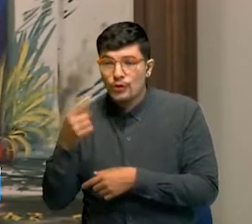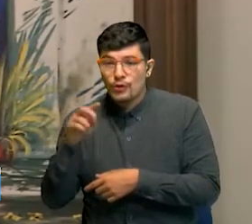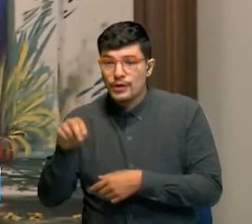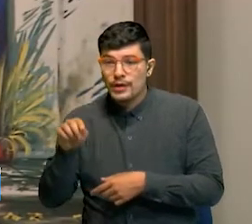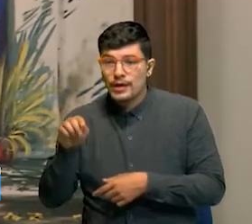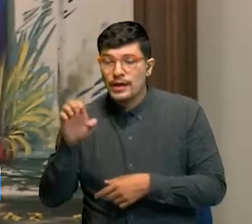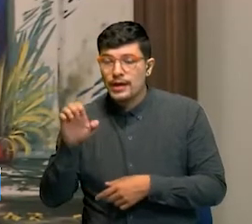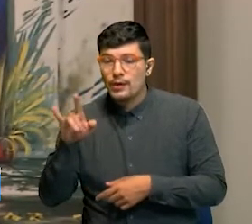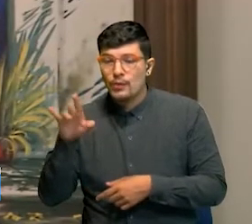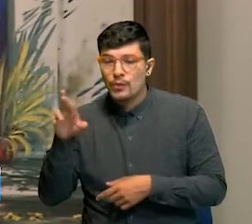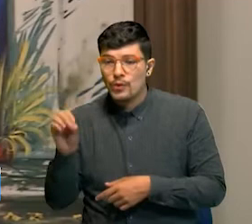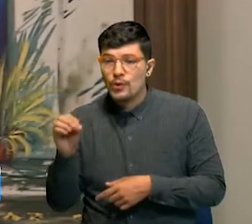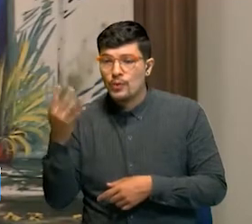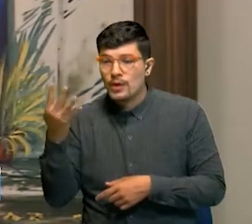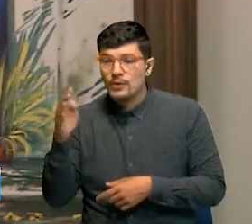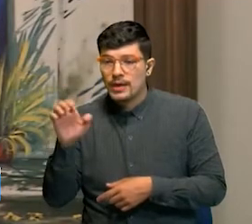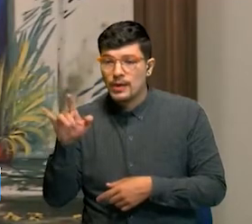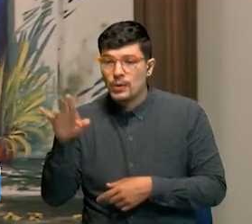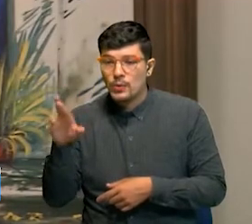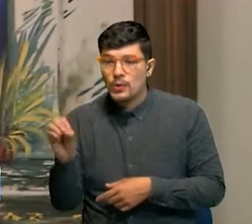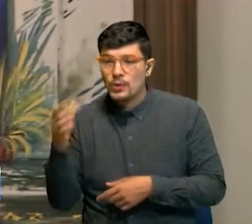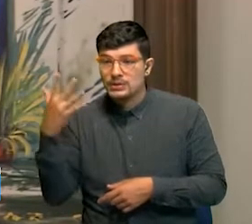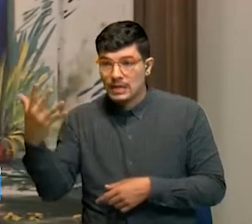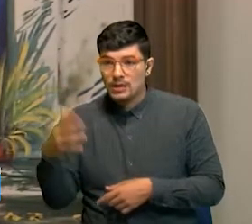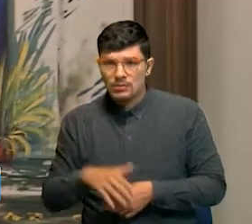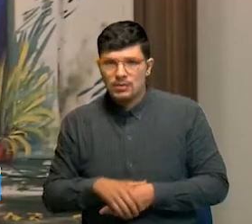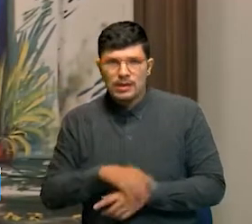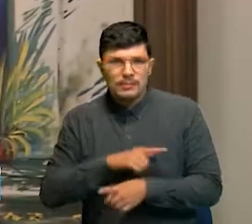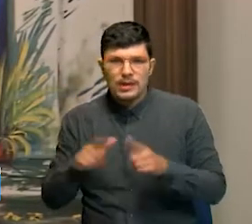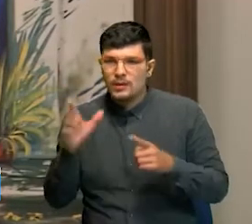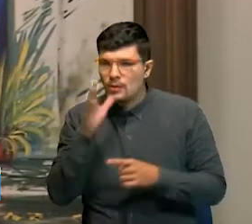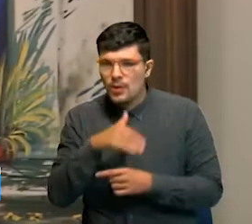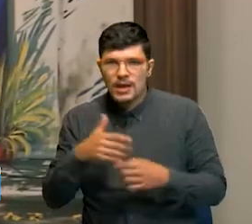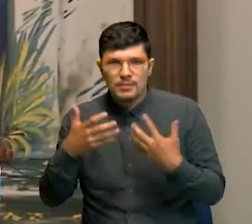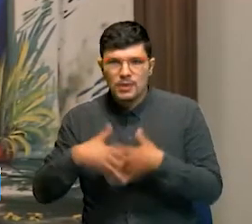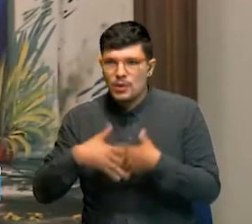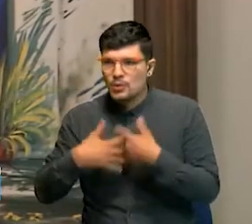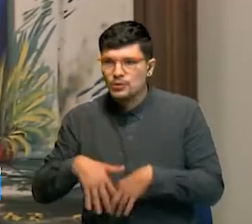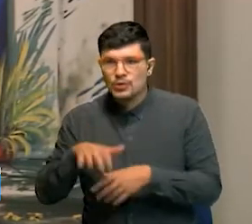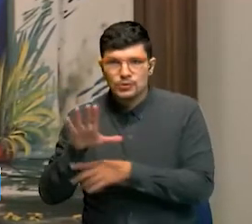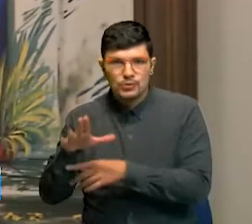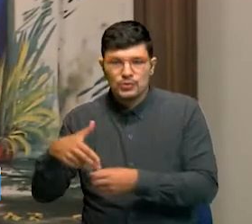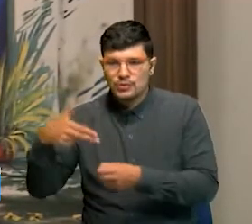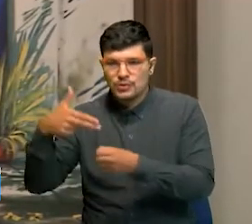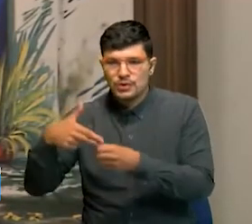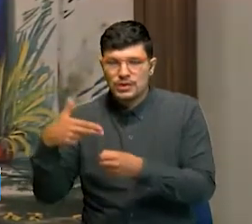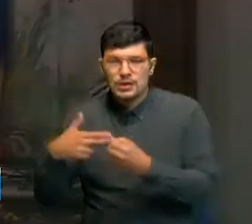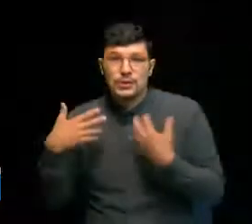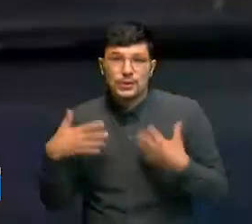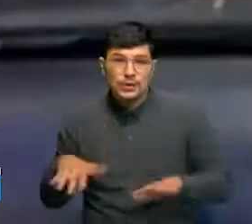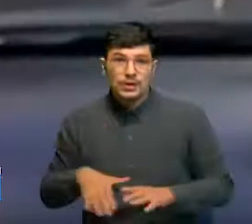y Euro 5 para los vehículos articulados. En este caso, como no hay tanta producción de ese combustible,